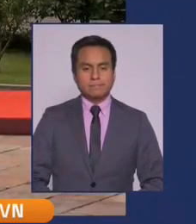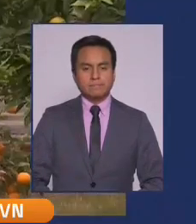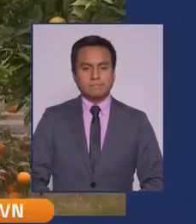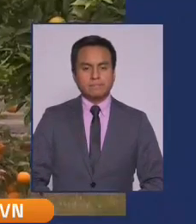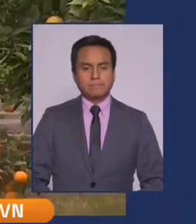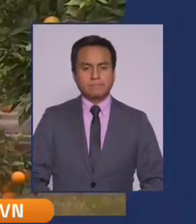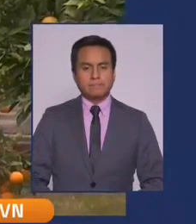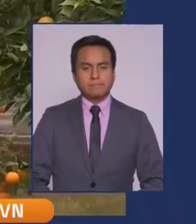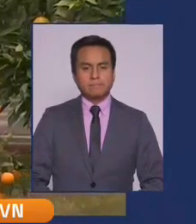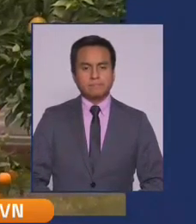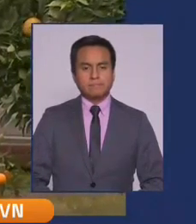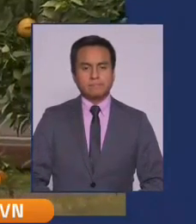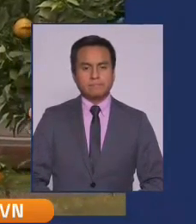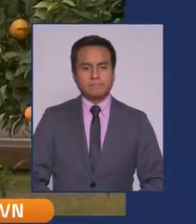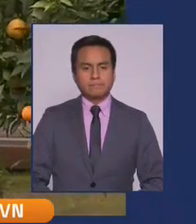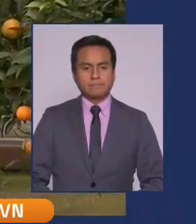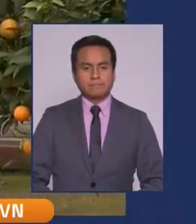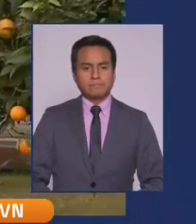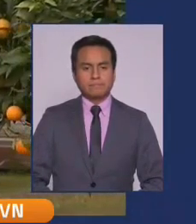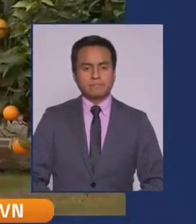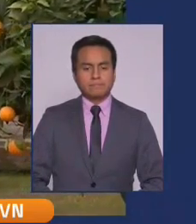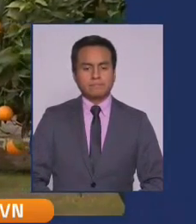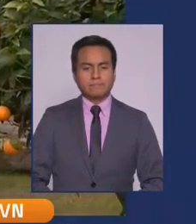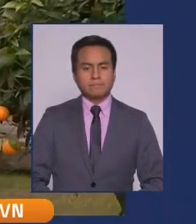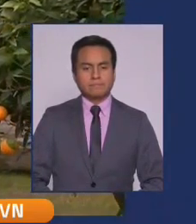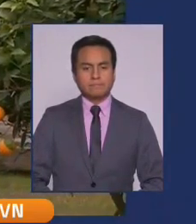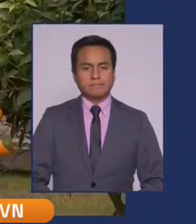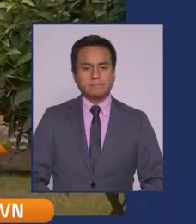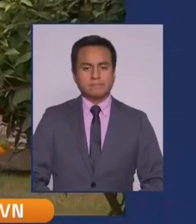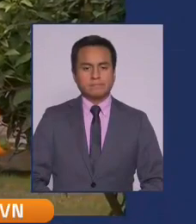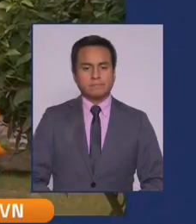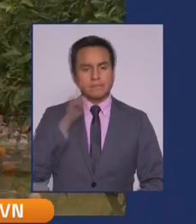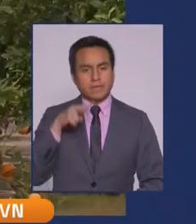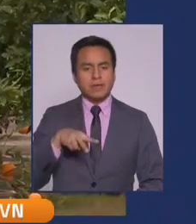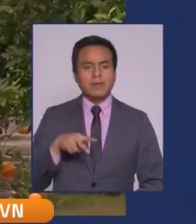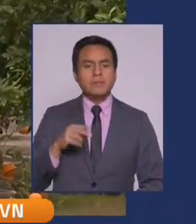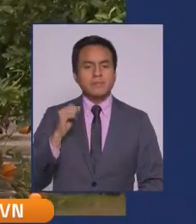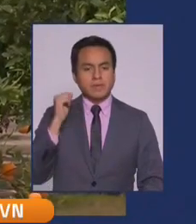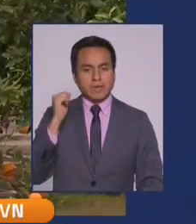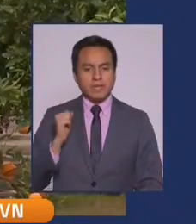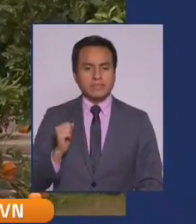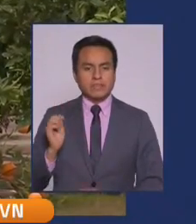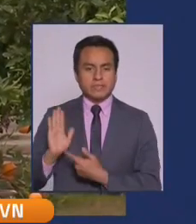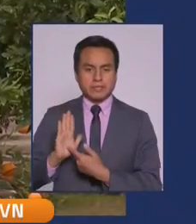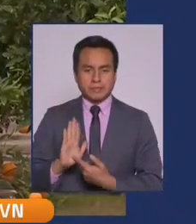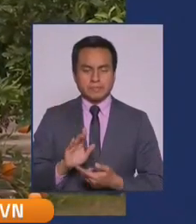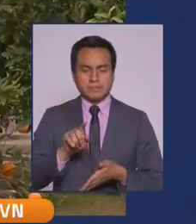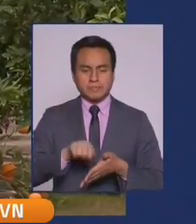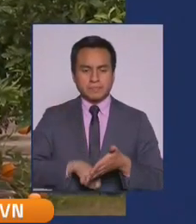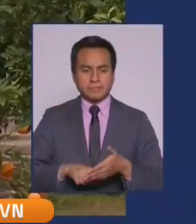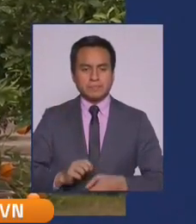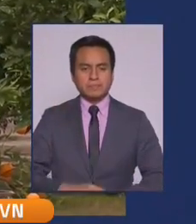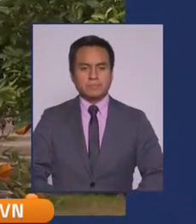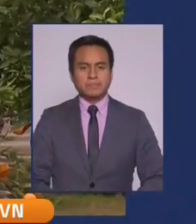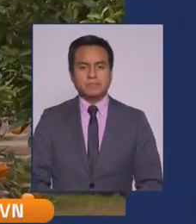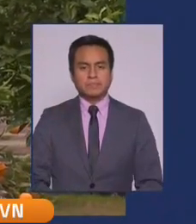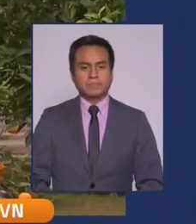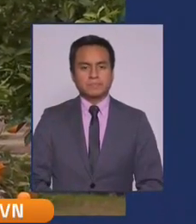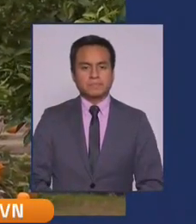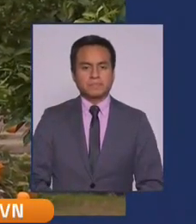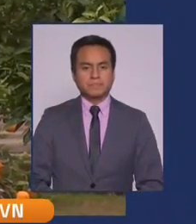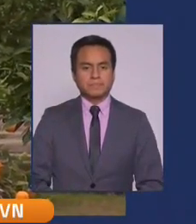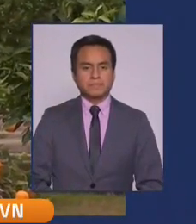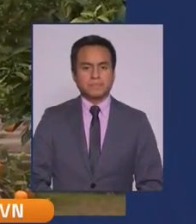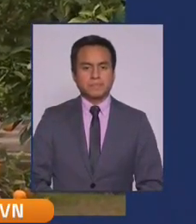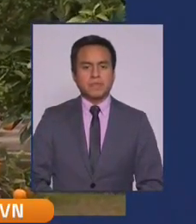que de alguna forma sentir que nos trataron muy mal, esa es la verdad. Y piden la salida del ministro Blumen, ¿es apropiado